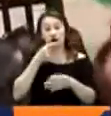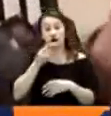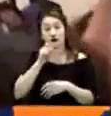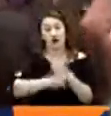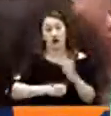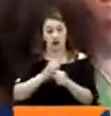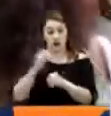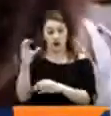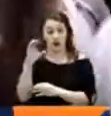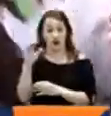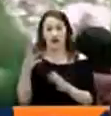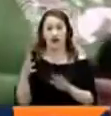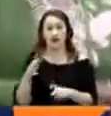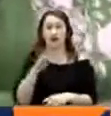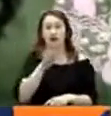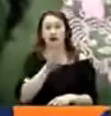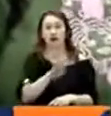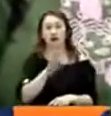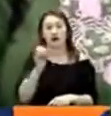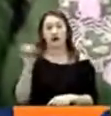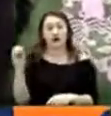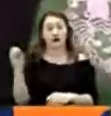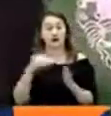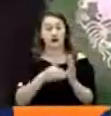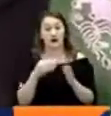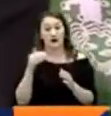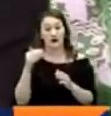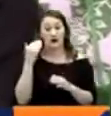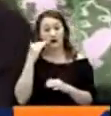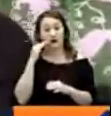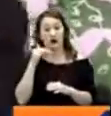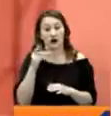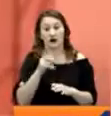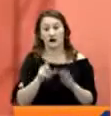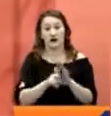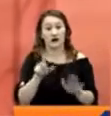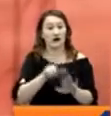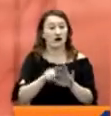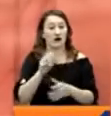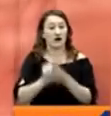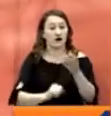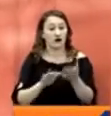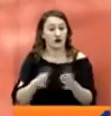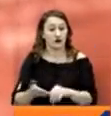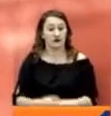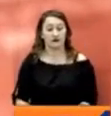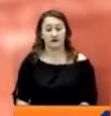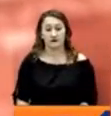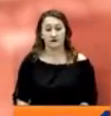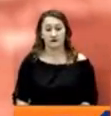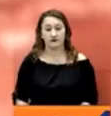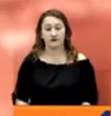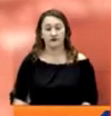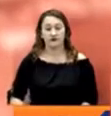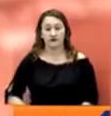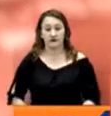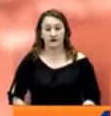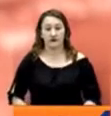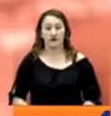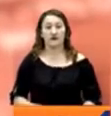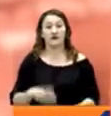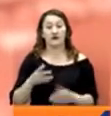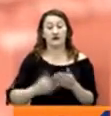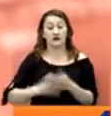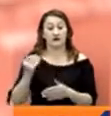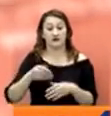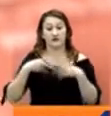Colombia cerca de 400.000 mujeres mueren por abortos ilegales. Volvemos con el tema con el que iniciamos nuestra emisión, la